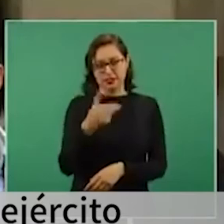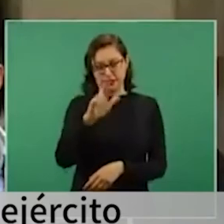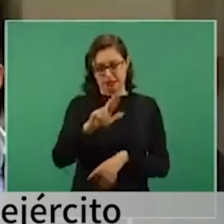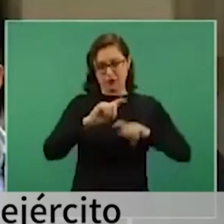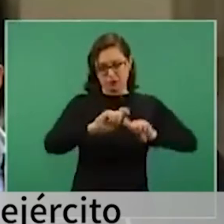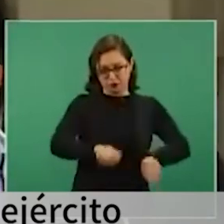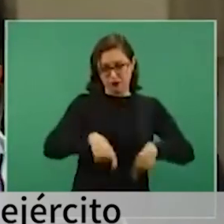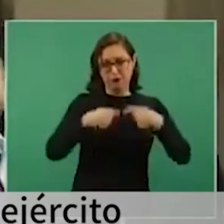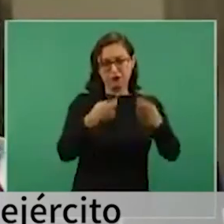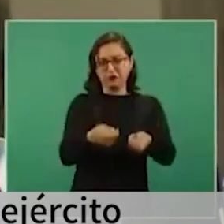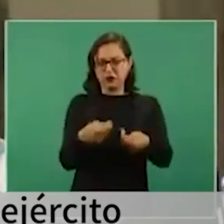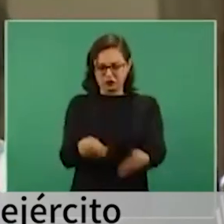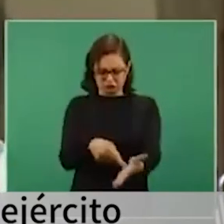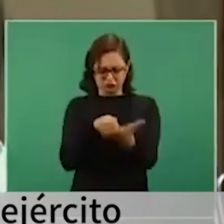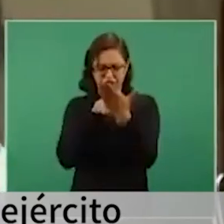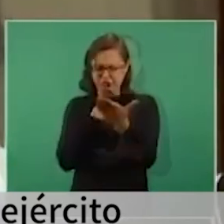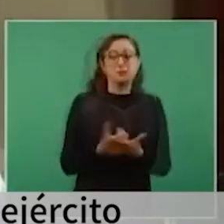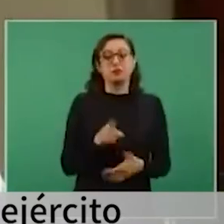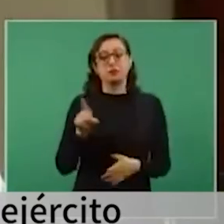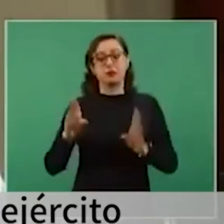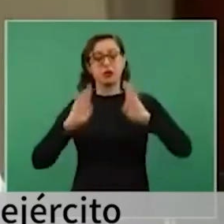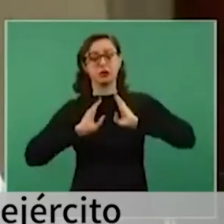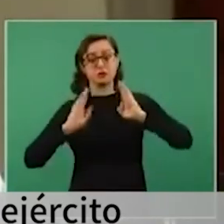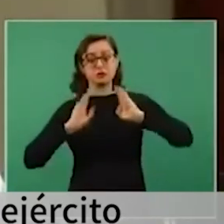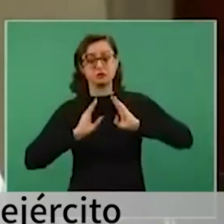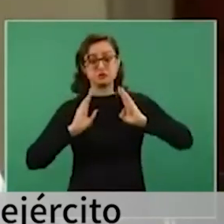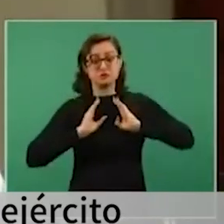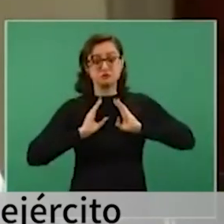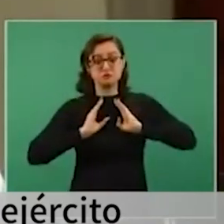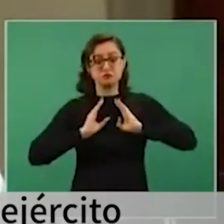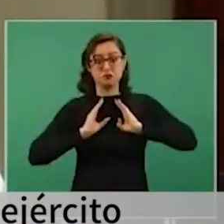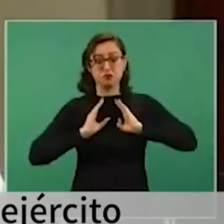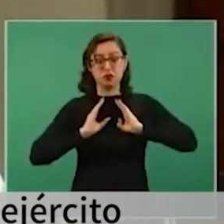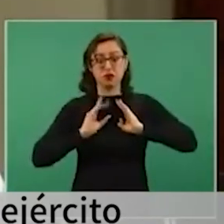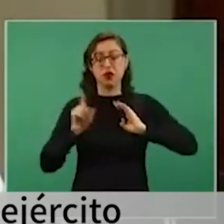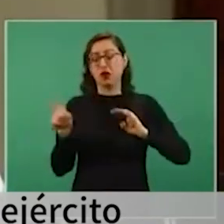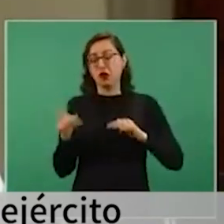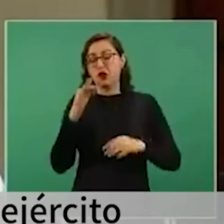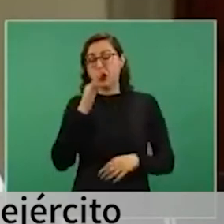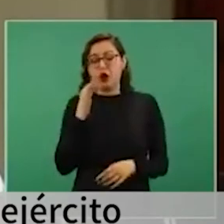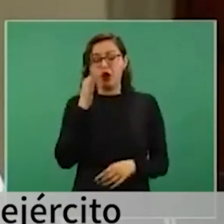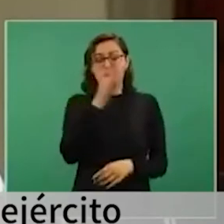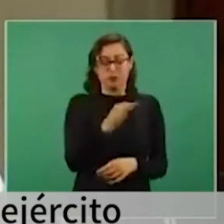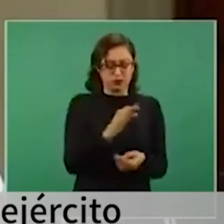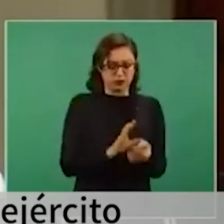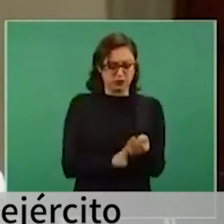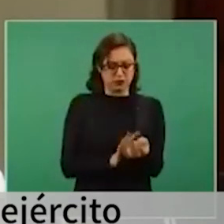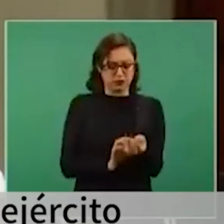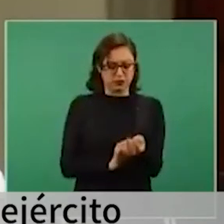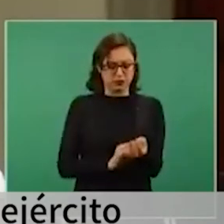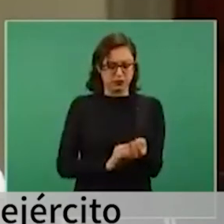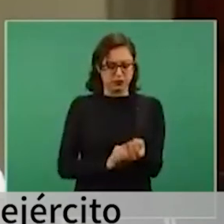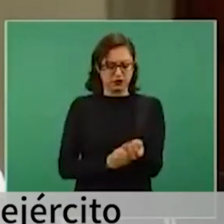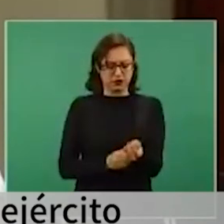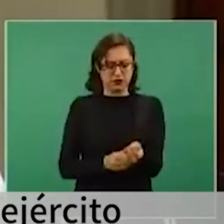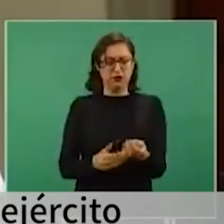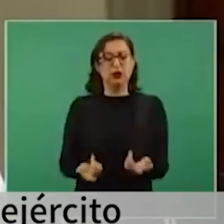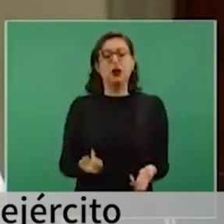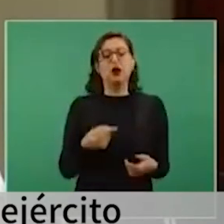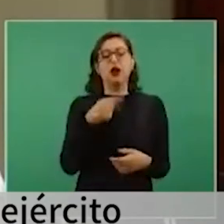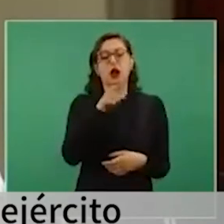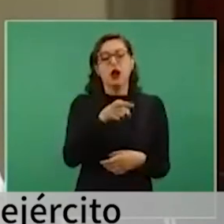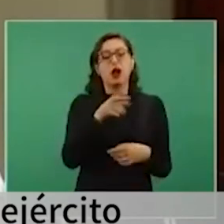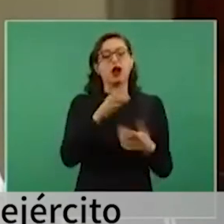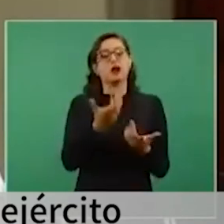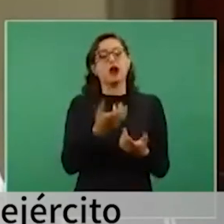lo vuelve a canalizar para allá. Les dijeron del ejército que nos digan a la Comisión